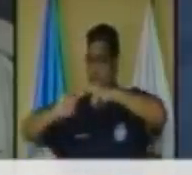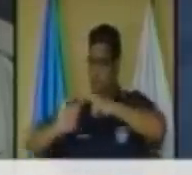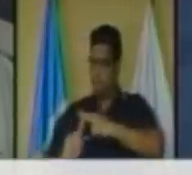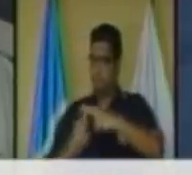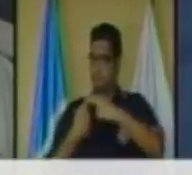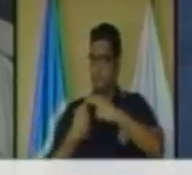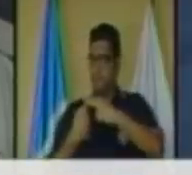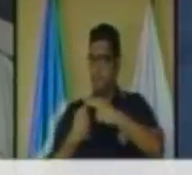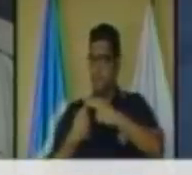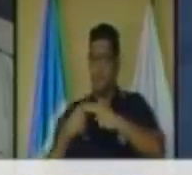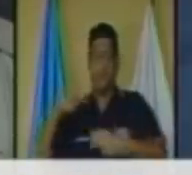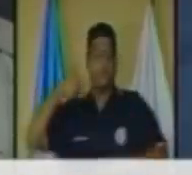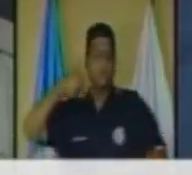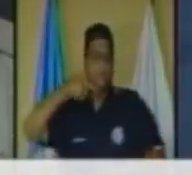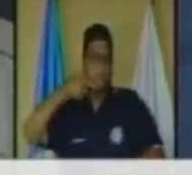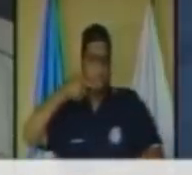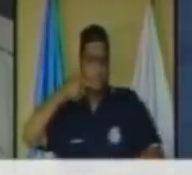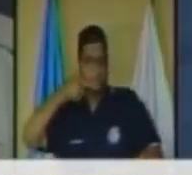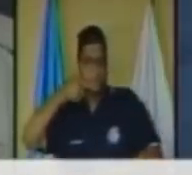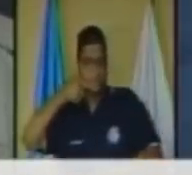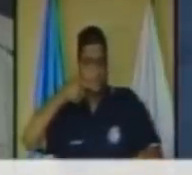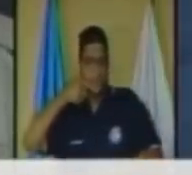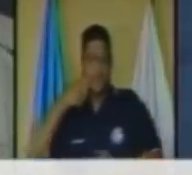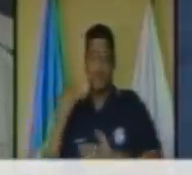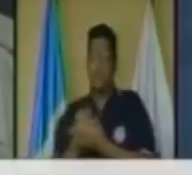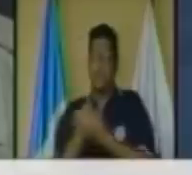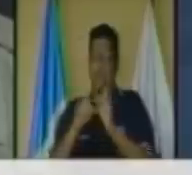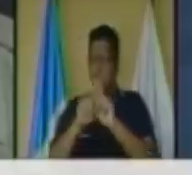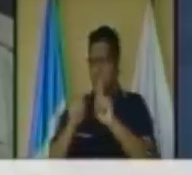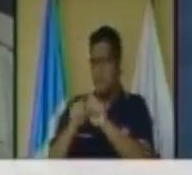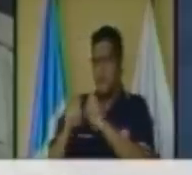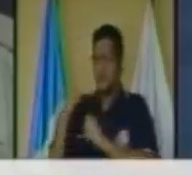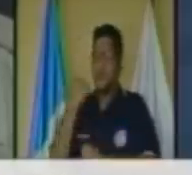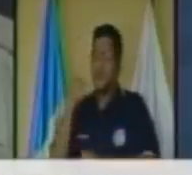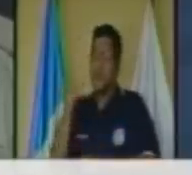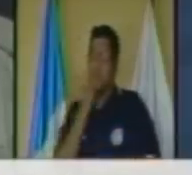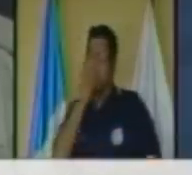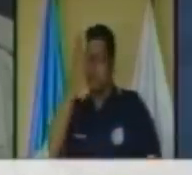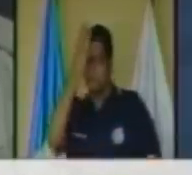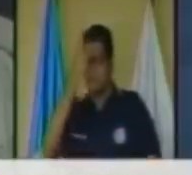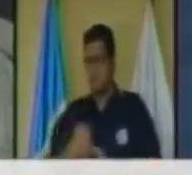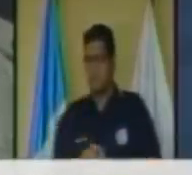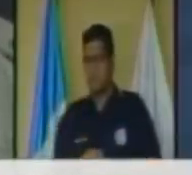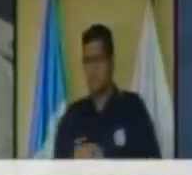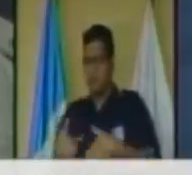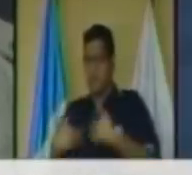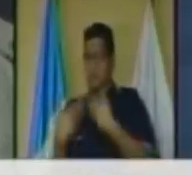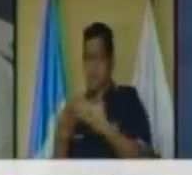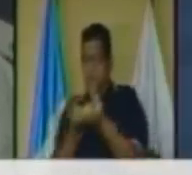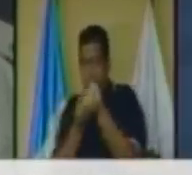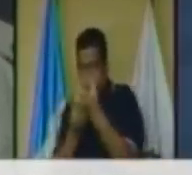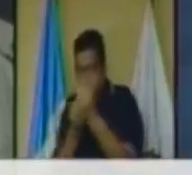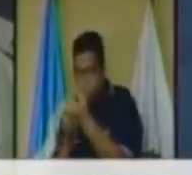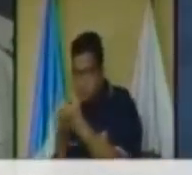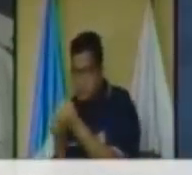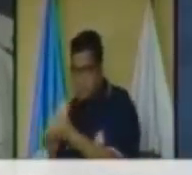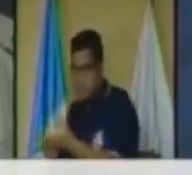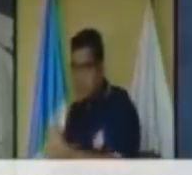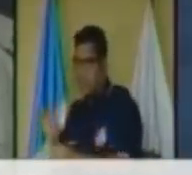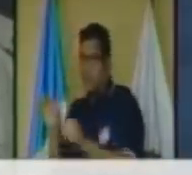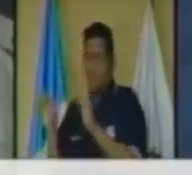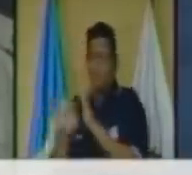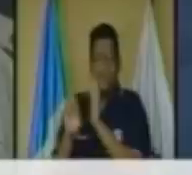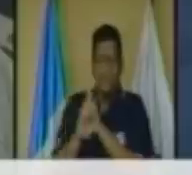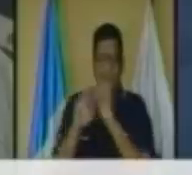nuestro call center intercultural, en donde estaremos dando respuesta a todas las dudas que